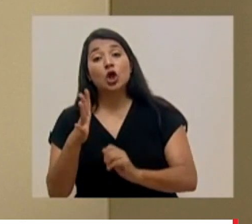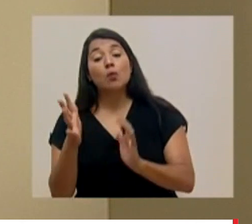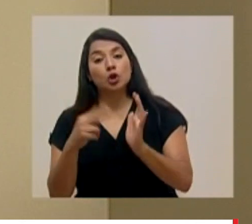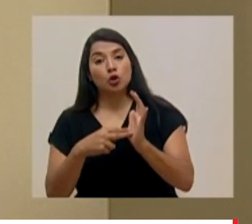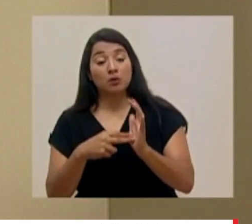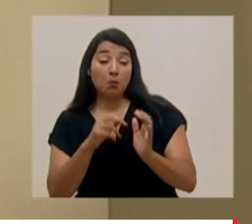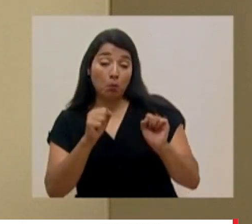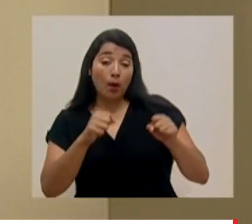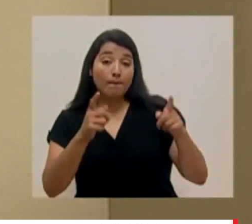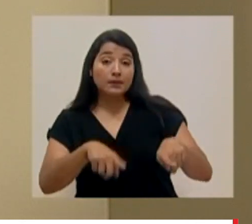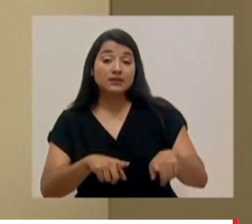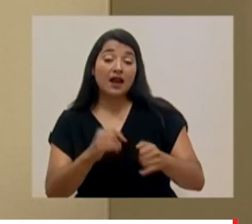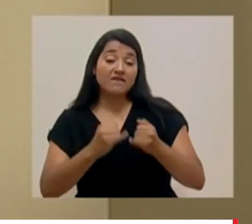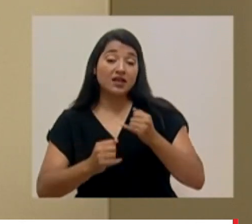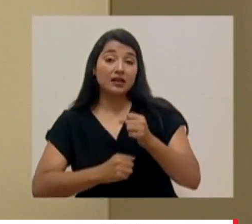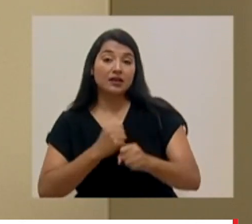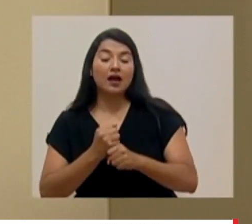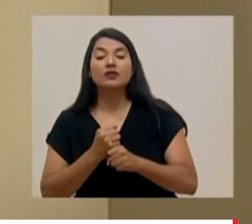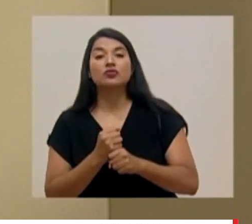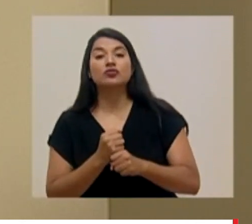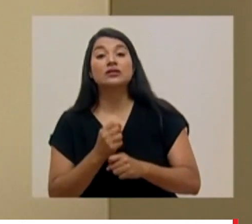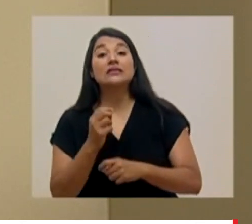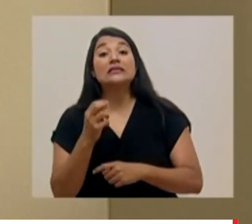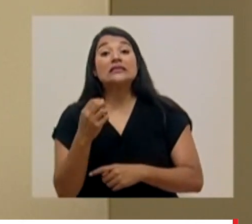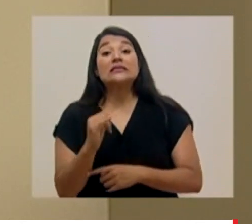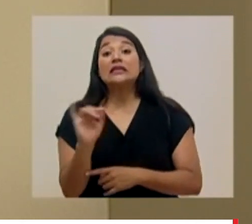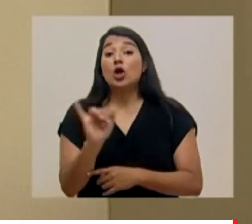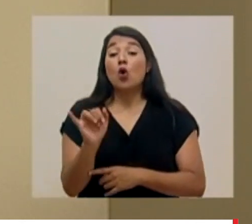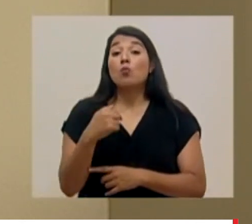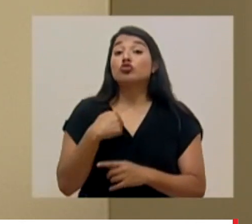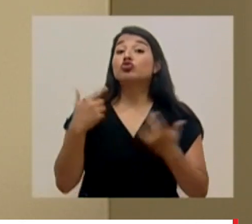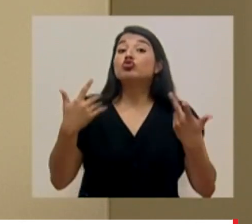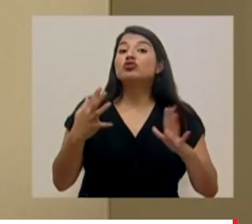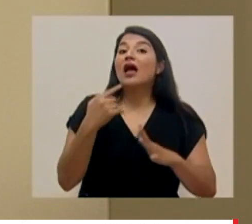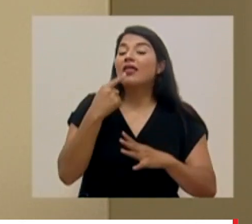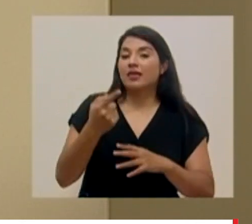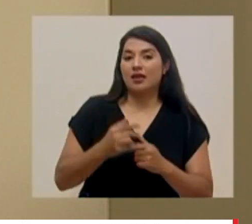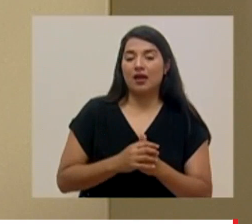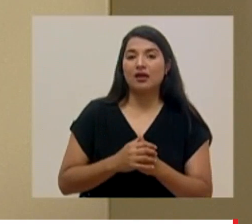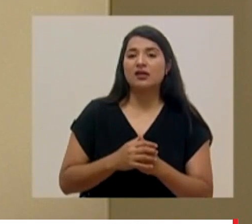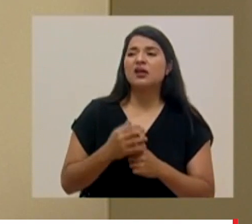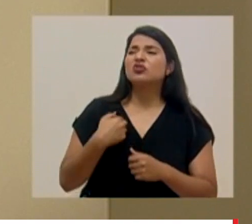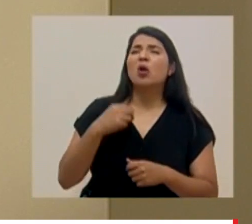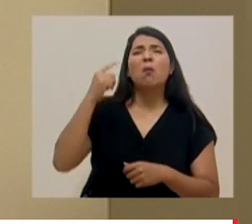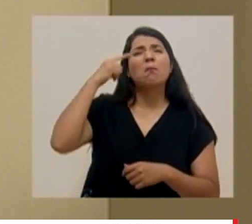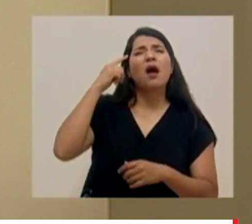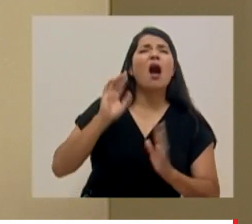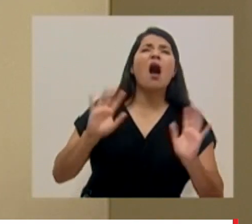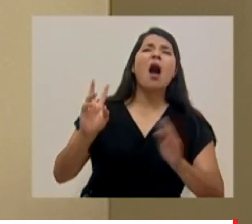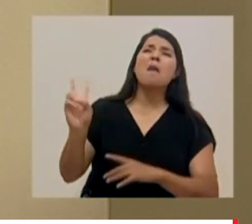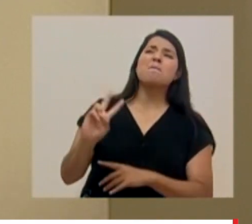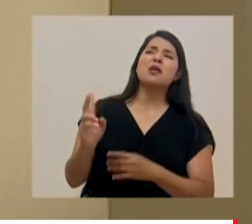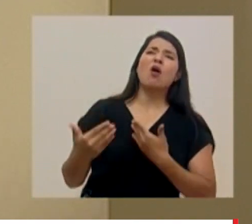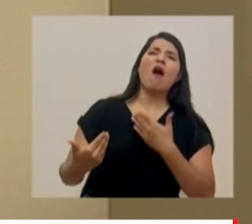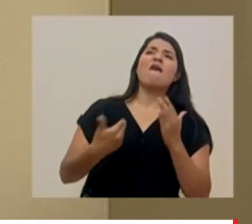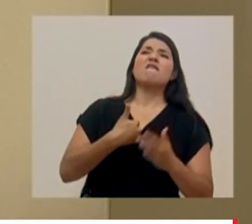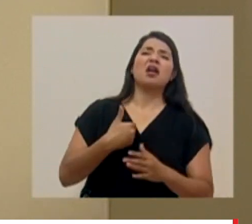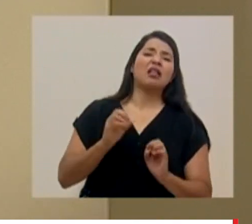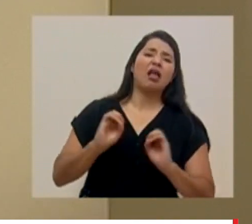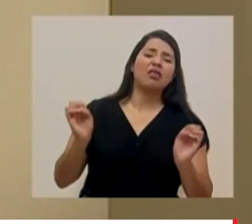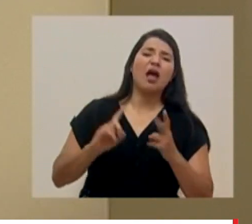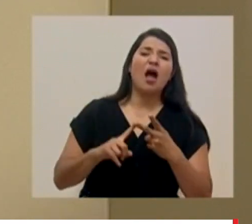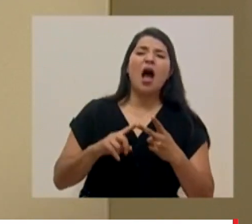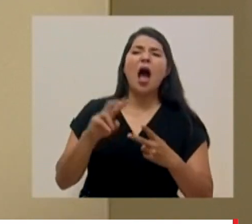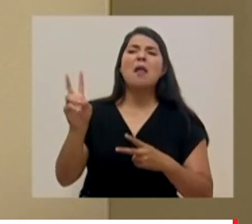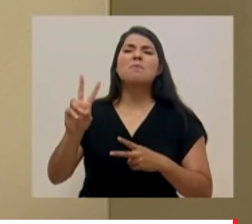exponencial, si como indicaba anteriormente queremos vivir en una negación de que el virus no me va a hacer nada o que el virus no existe o que simplemente